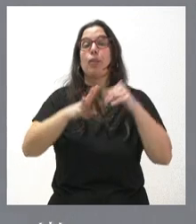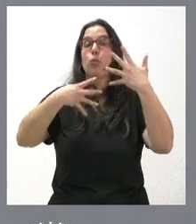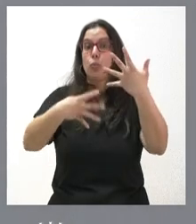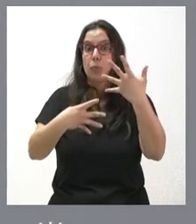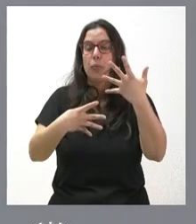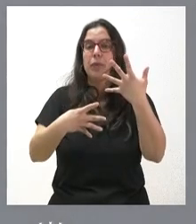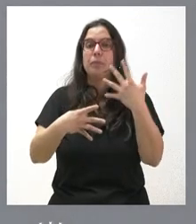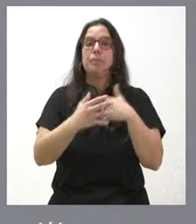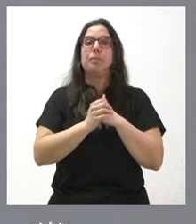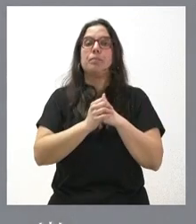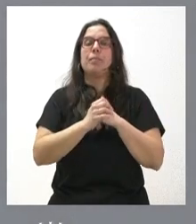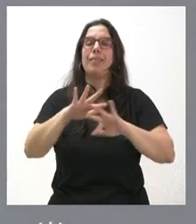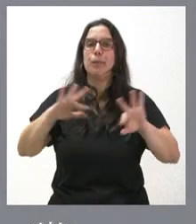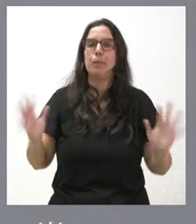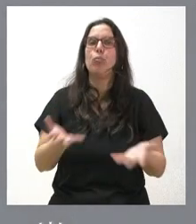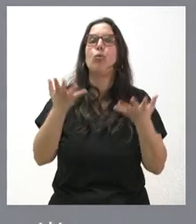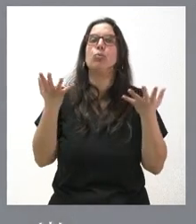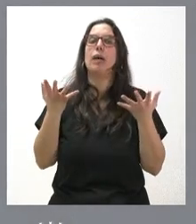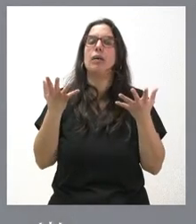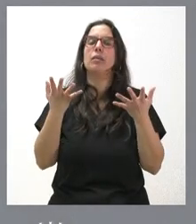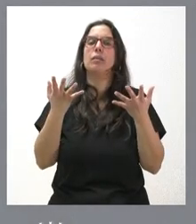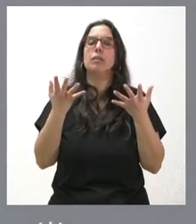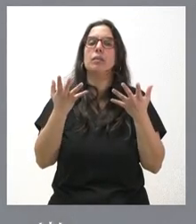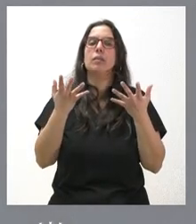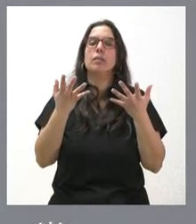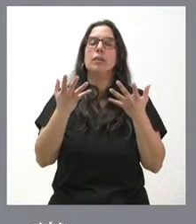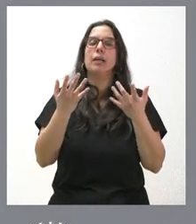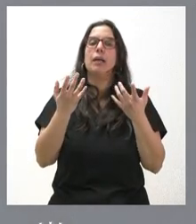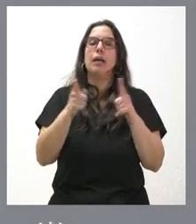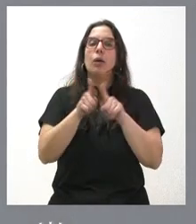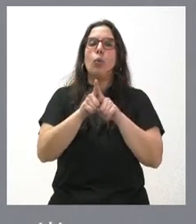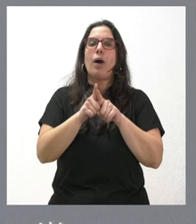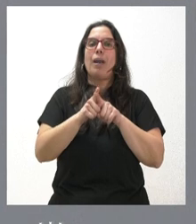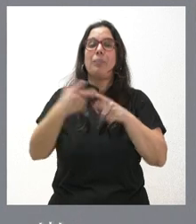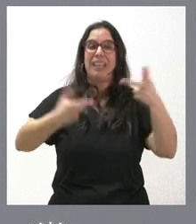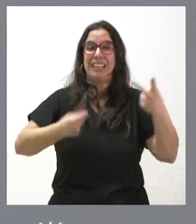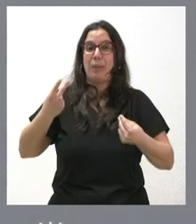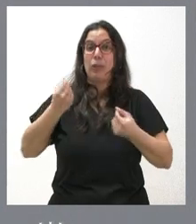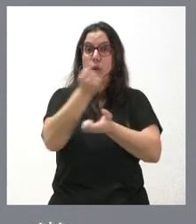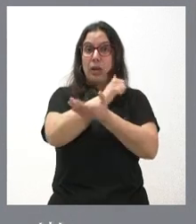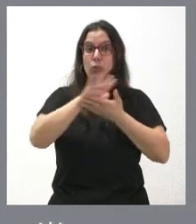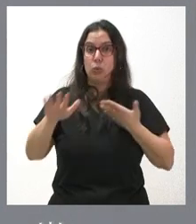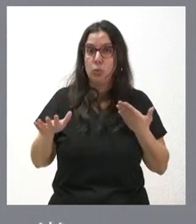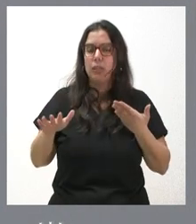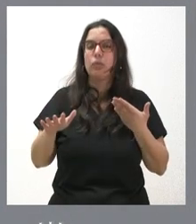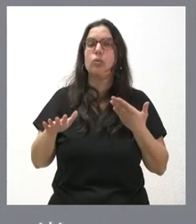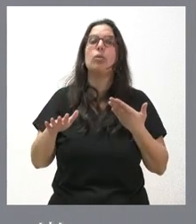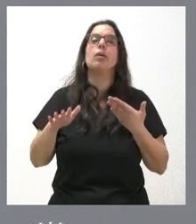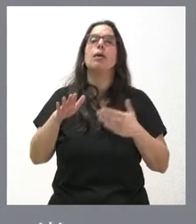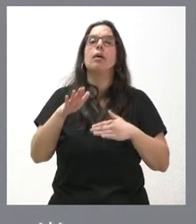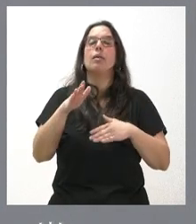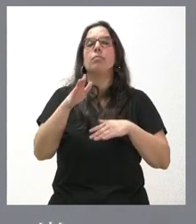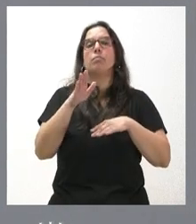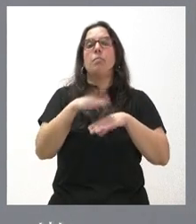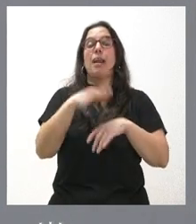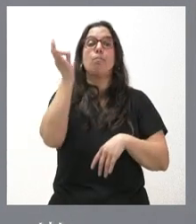lugar se impulsa los tratamientos gratuitos de reproducción asistida ampliando el tope de edad en el caso de las